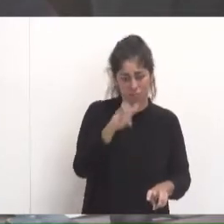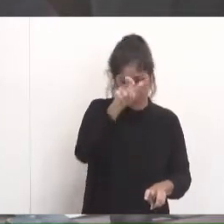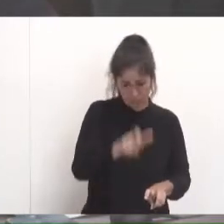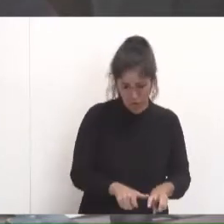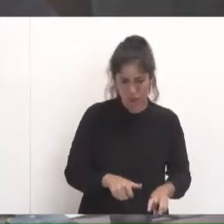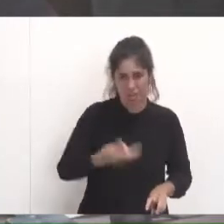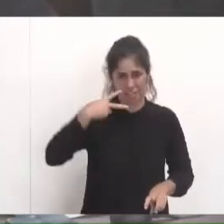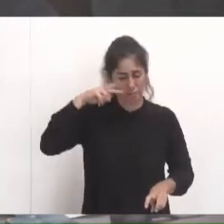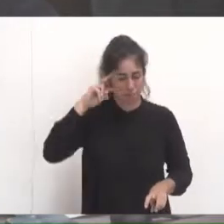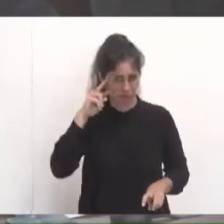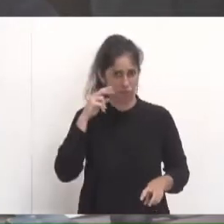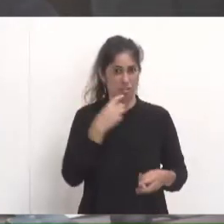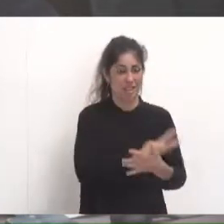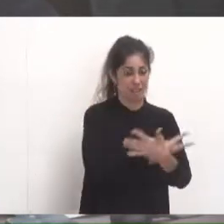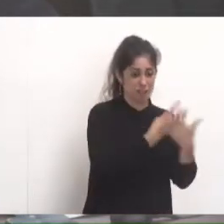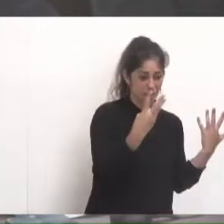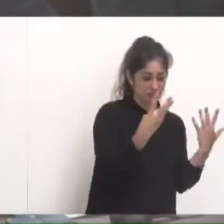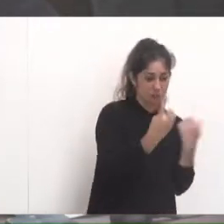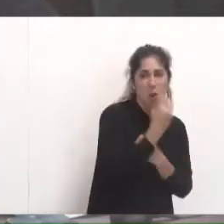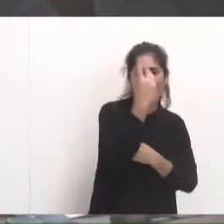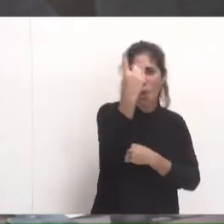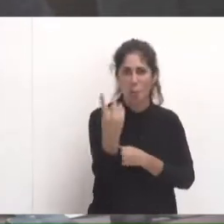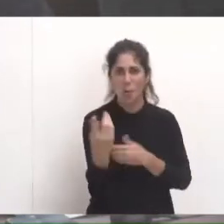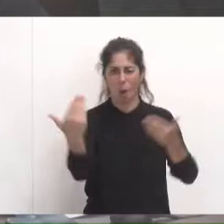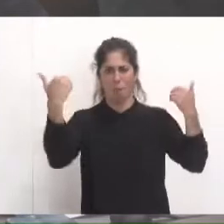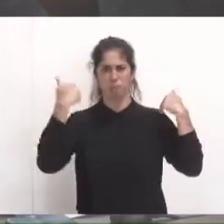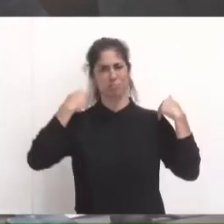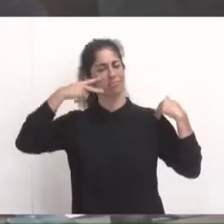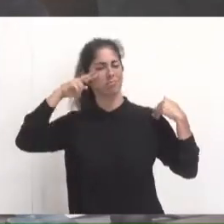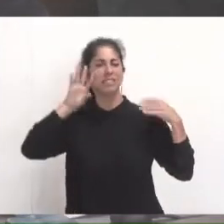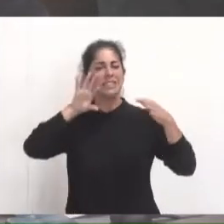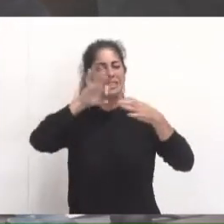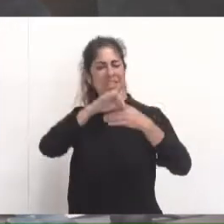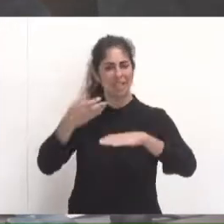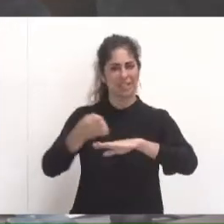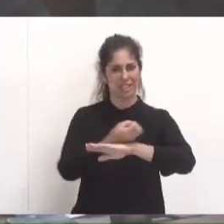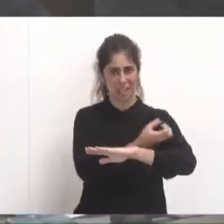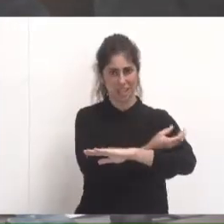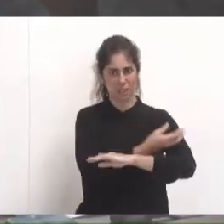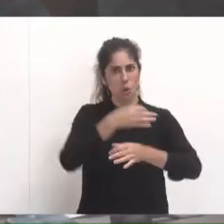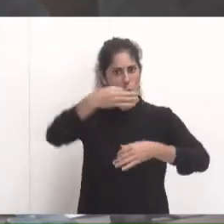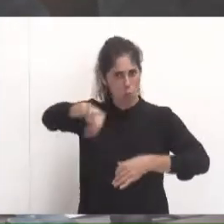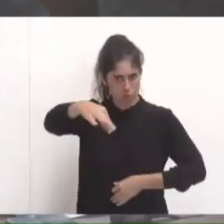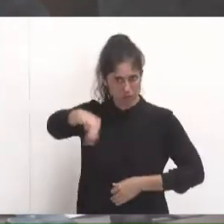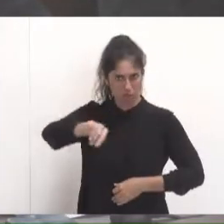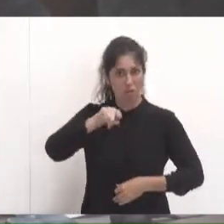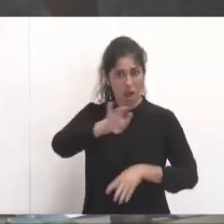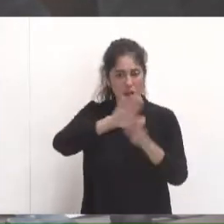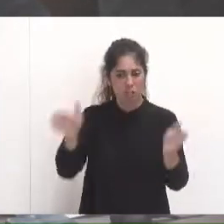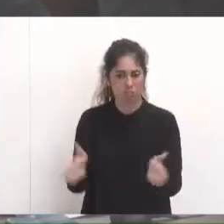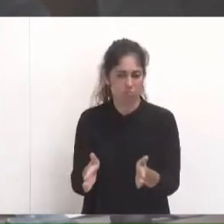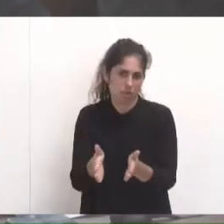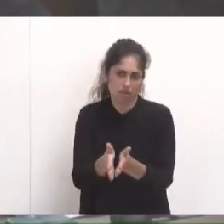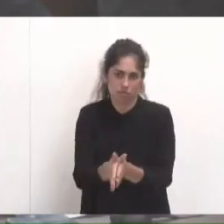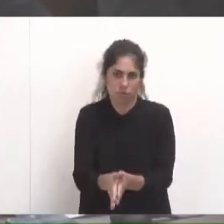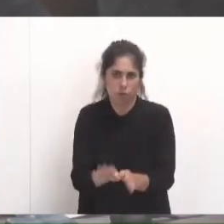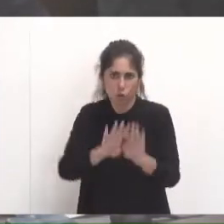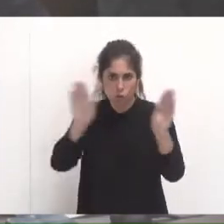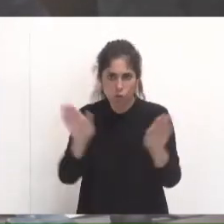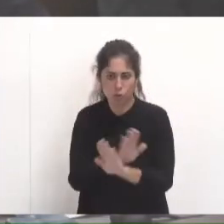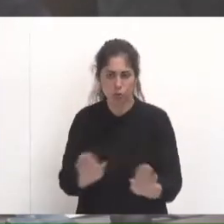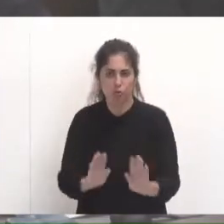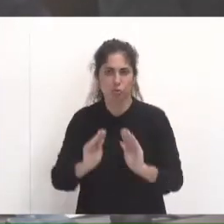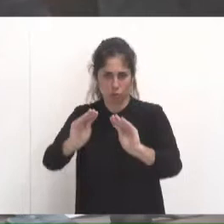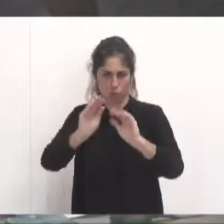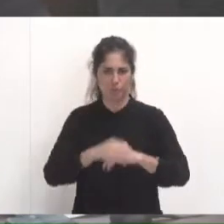que de los 18 era el único que entendía de trenes. ¿Usted cree o alguien cree en este Pleno que por esa conclusión de ese estudio